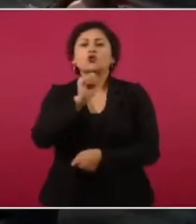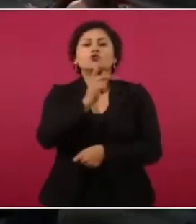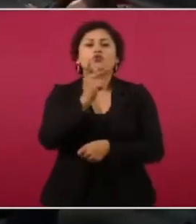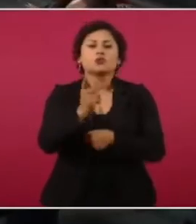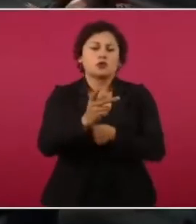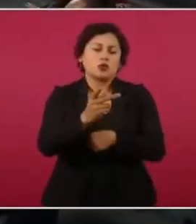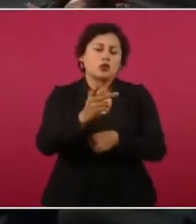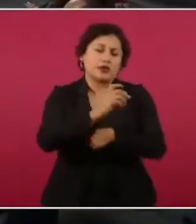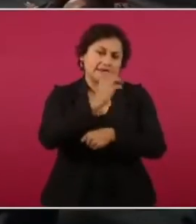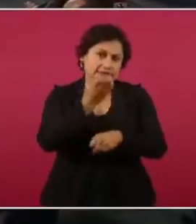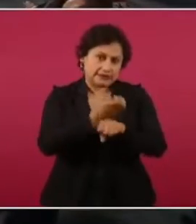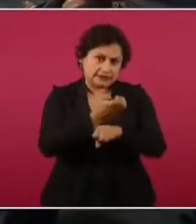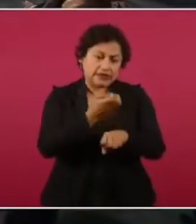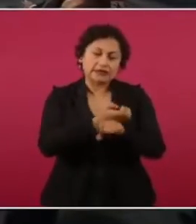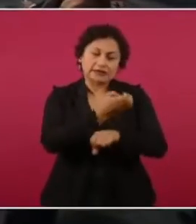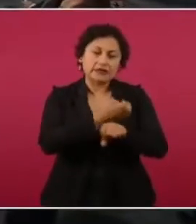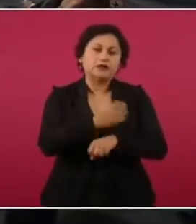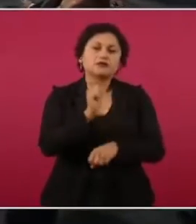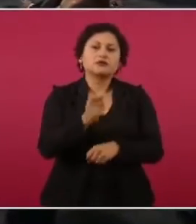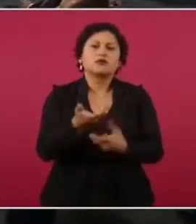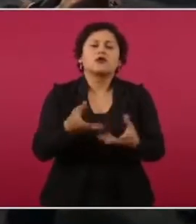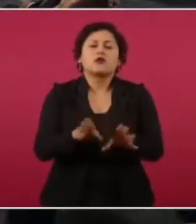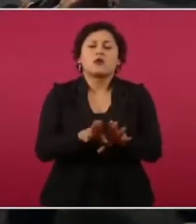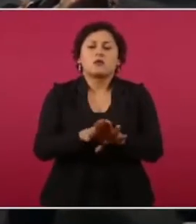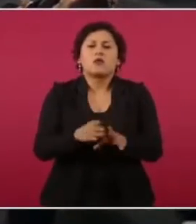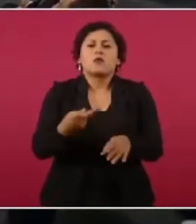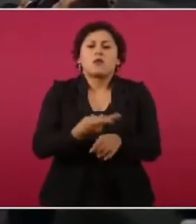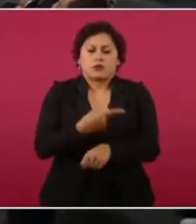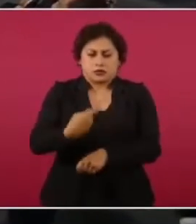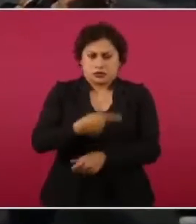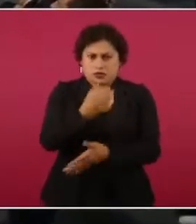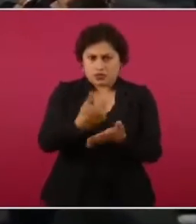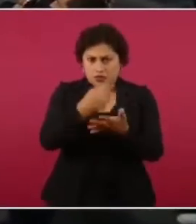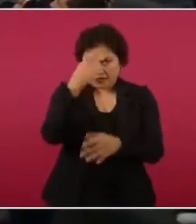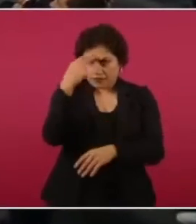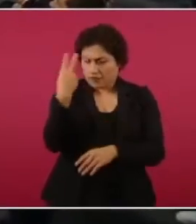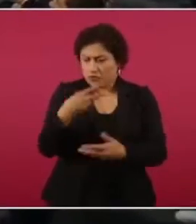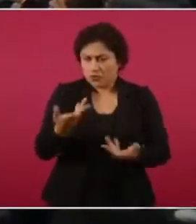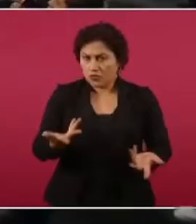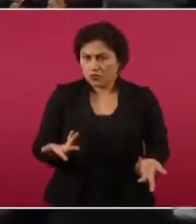aquí en la Ciudad de México. Sí, hay extorsión